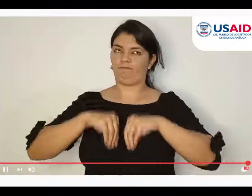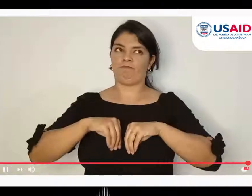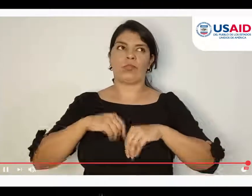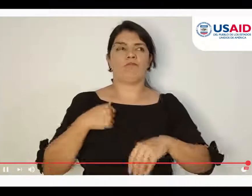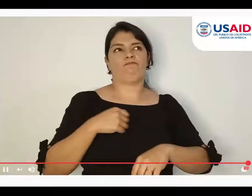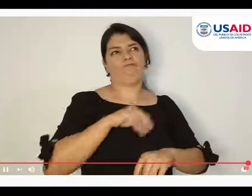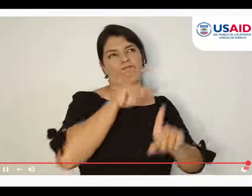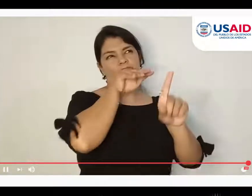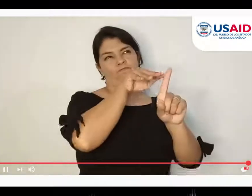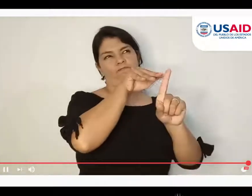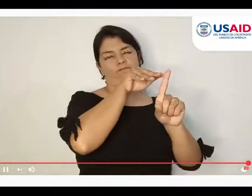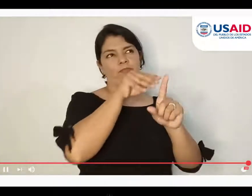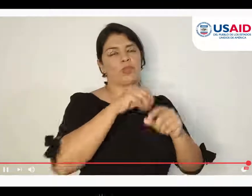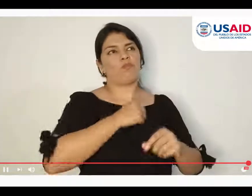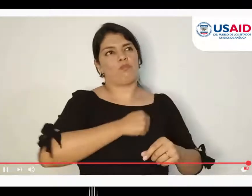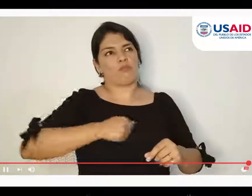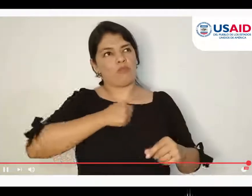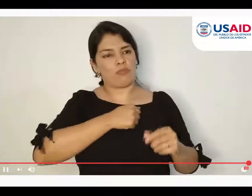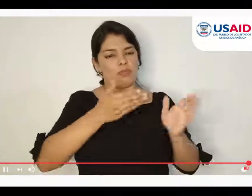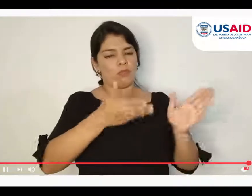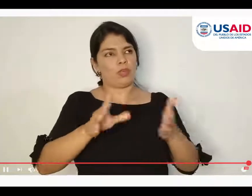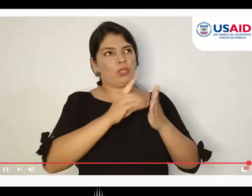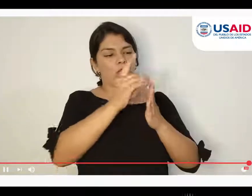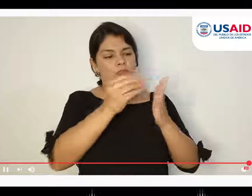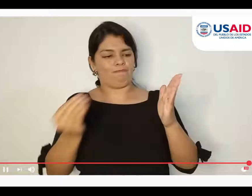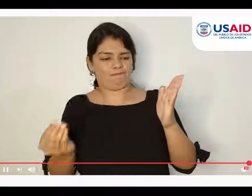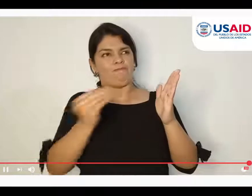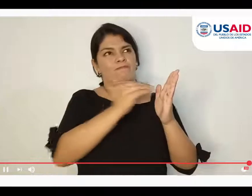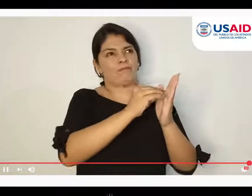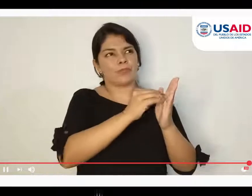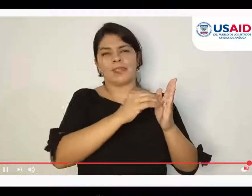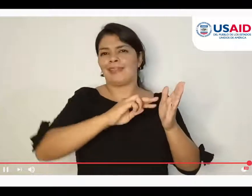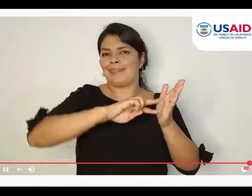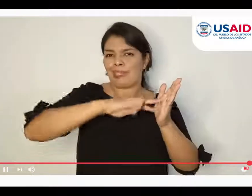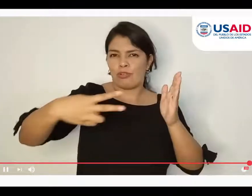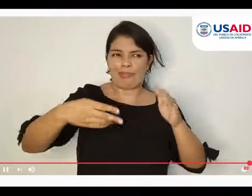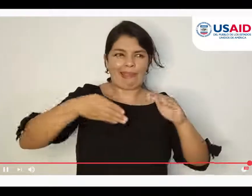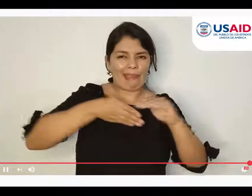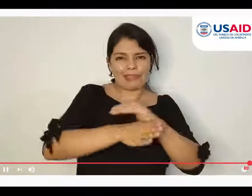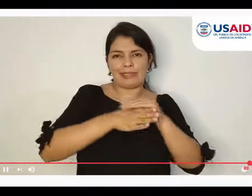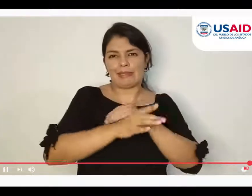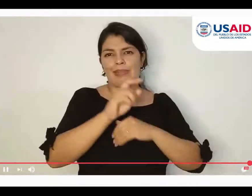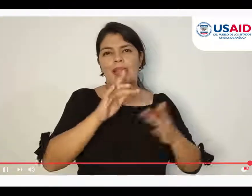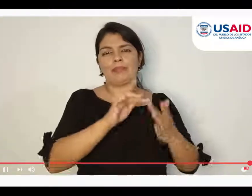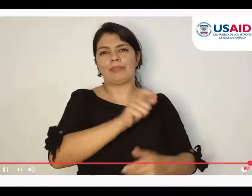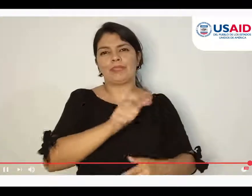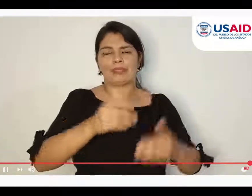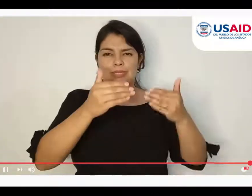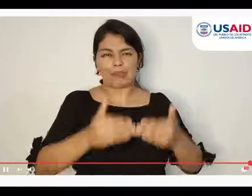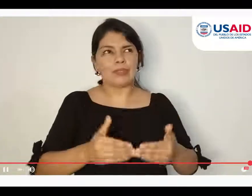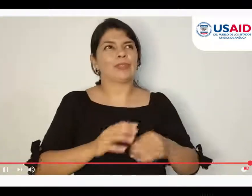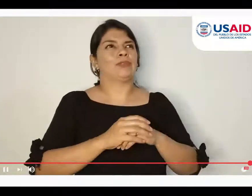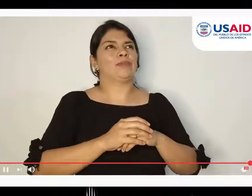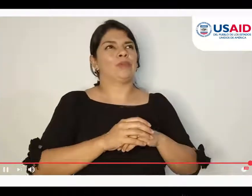la inclusión de la disponibilidad de tecnologías accesibles en los territorios para las personas con